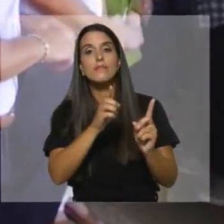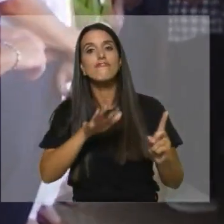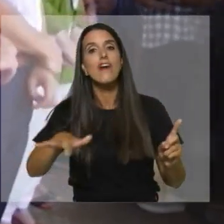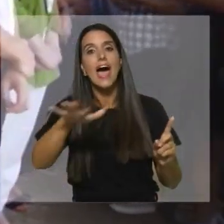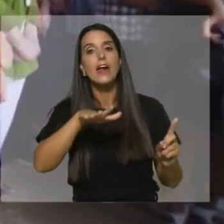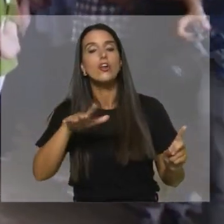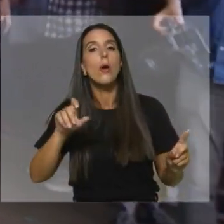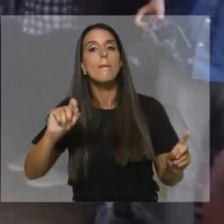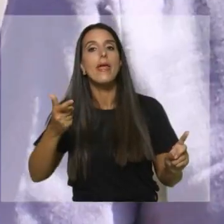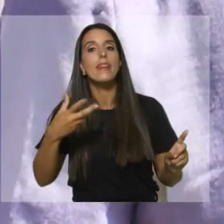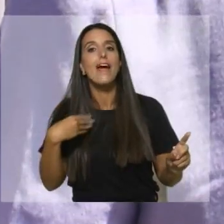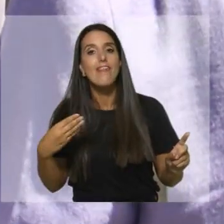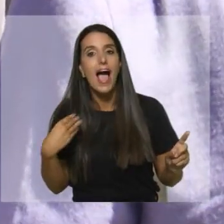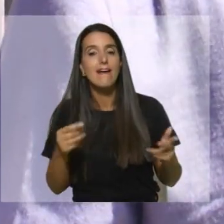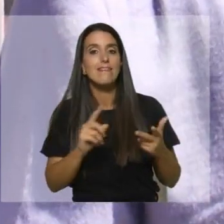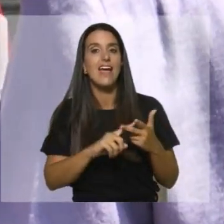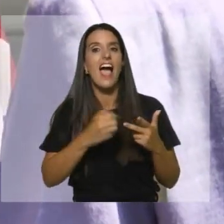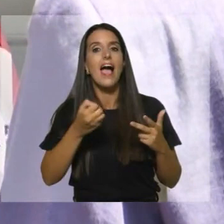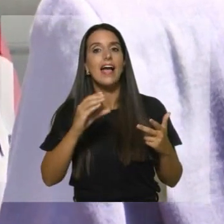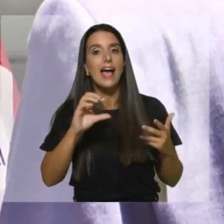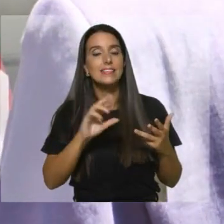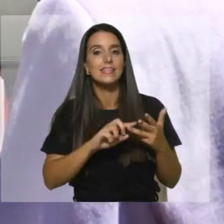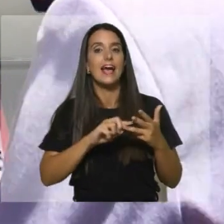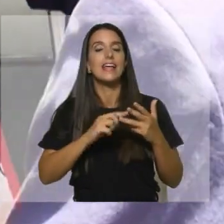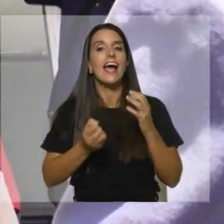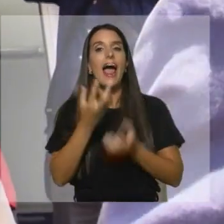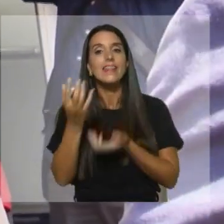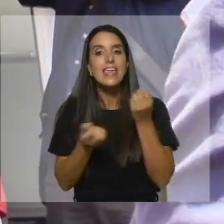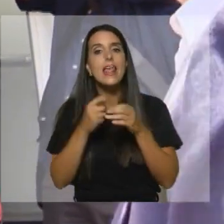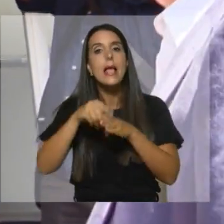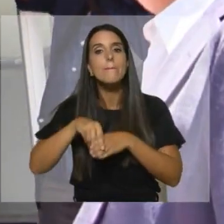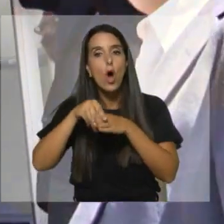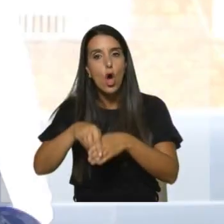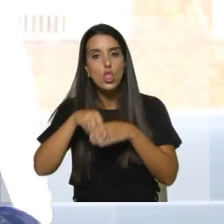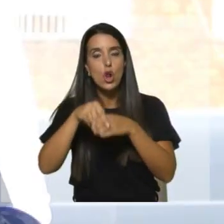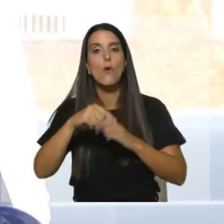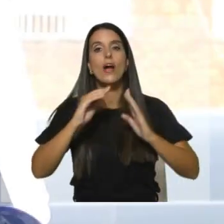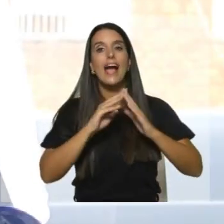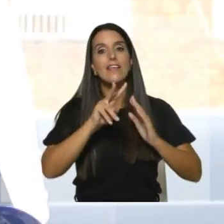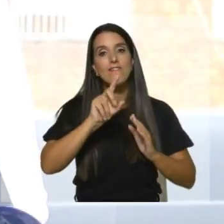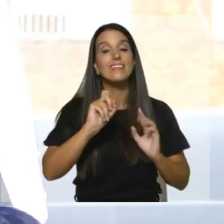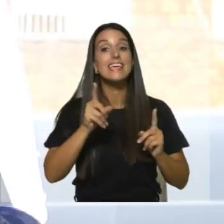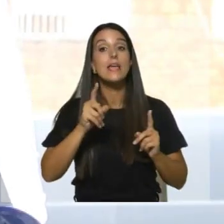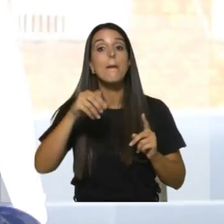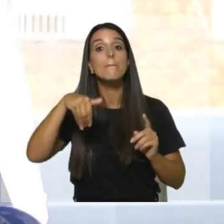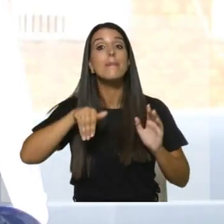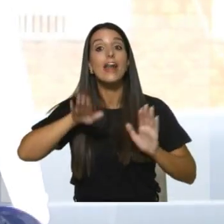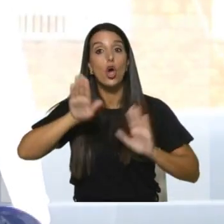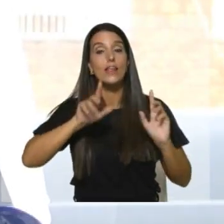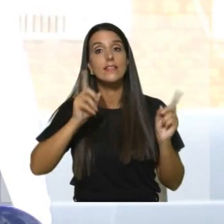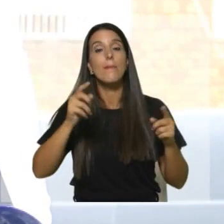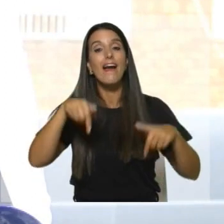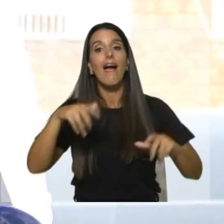Piedras Blancas, Las Acacias, Jardines del Hipódromo, Unidad Casavalle y Marconi. Aquí se reúnen la educación,